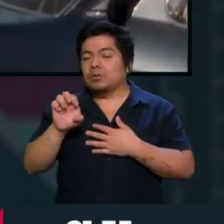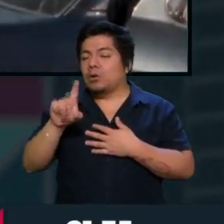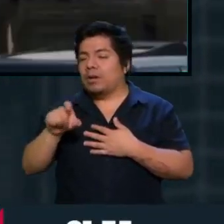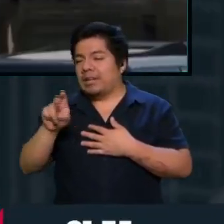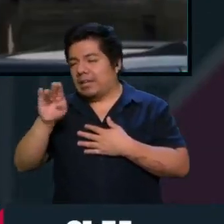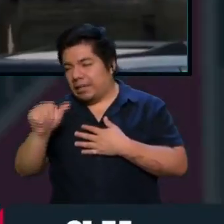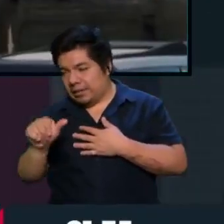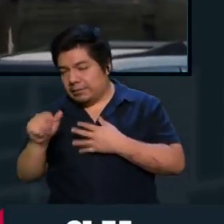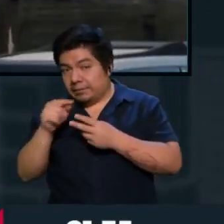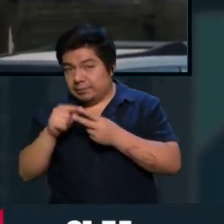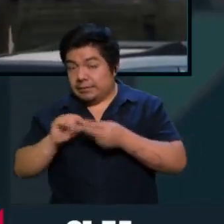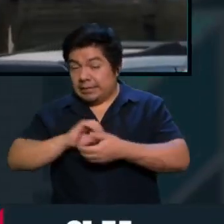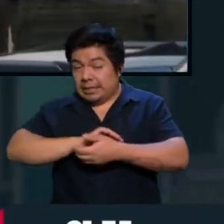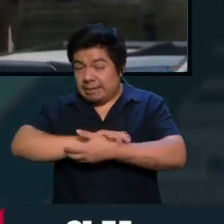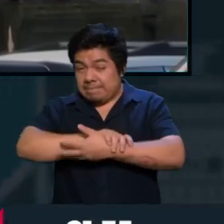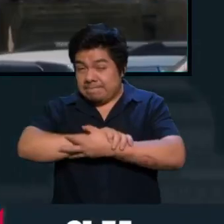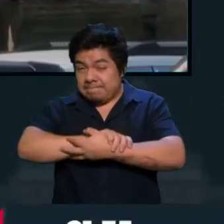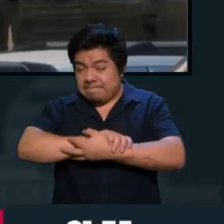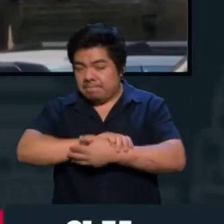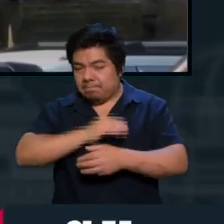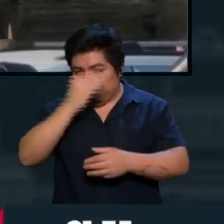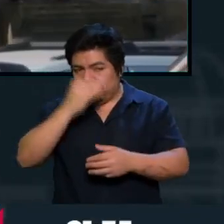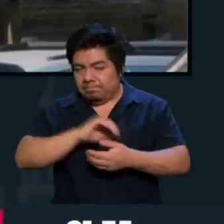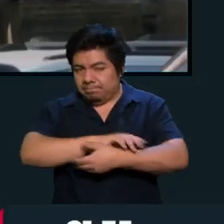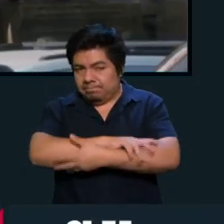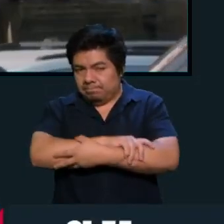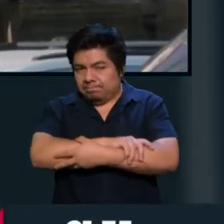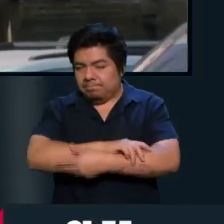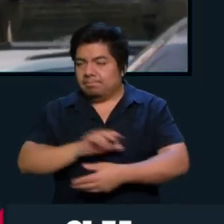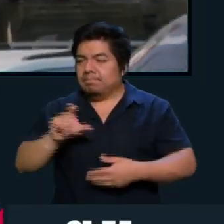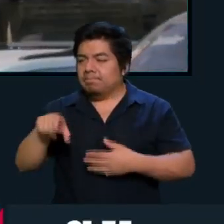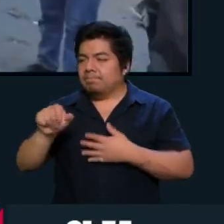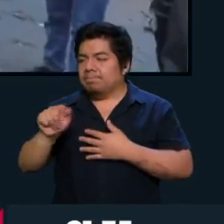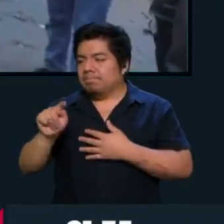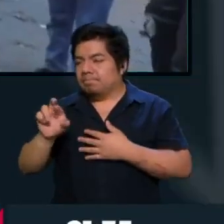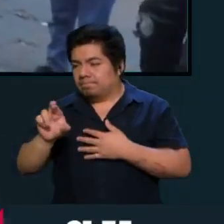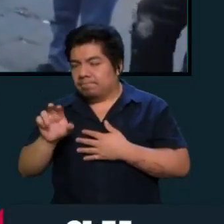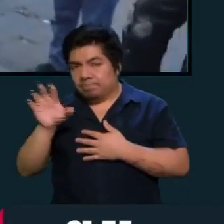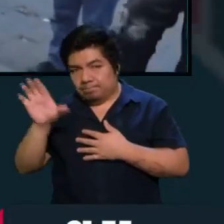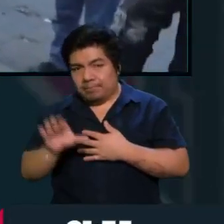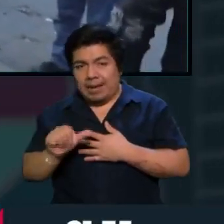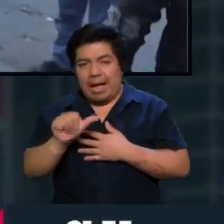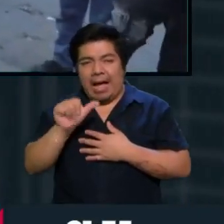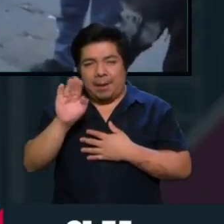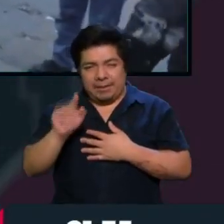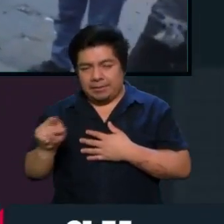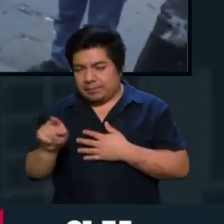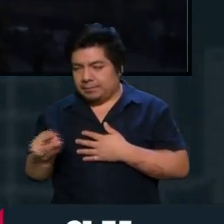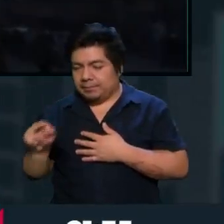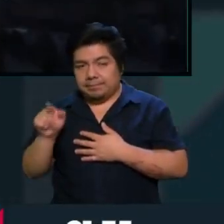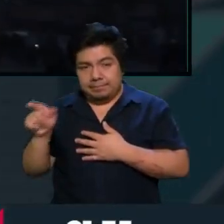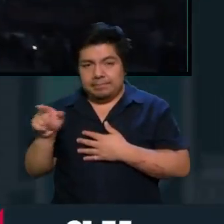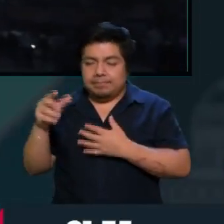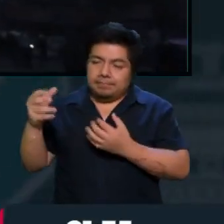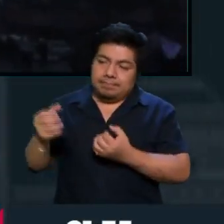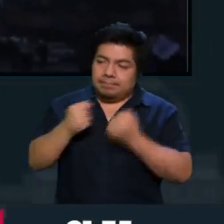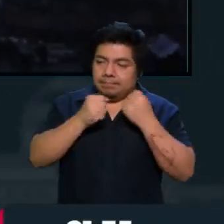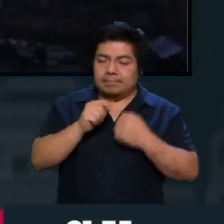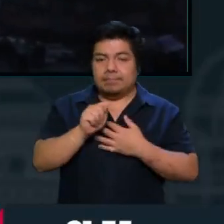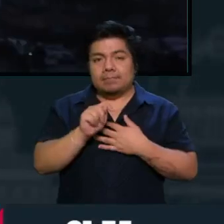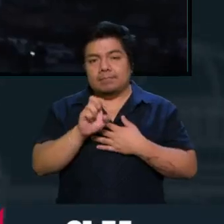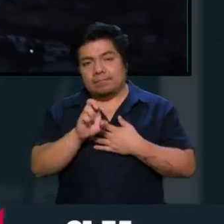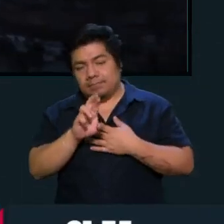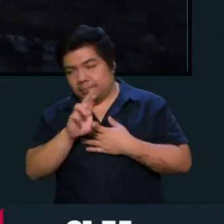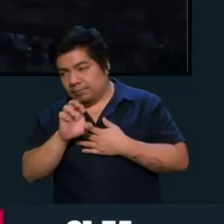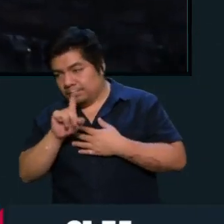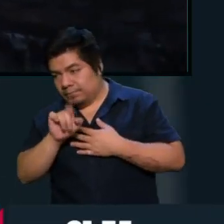aliados muy, muy sólidos, recordemos que Qatar, cuando fue asediado por Arabia Saudita hace unos años, fue rescatado por Turquía. Turquía